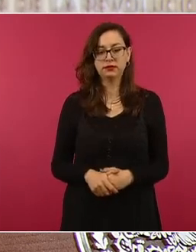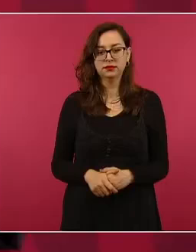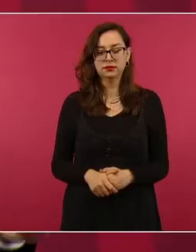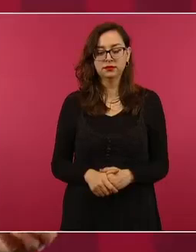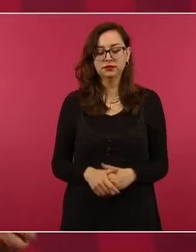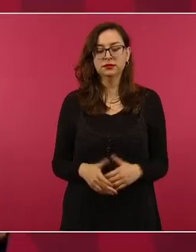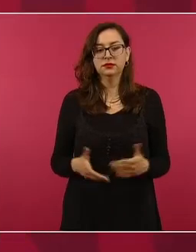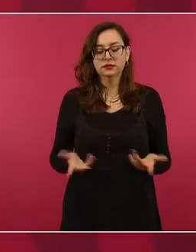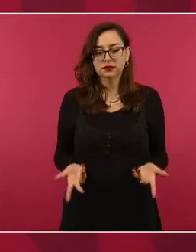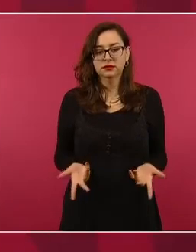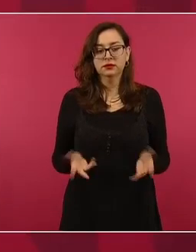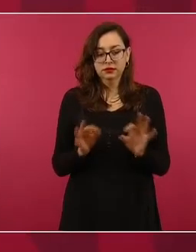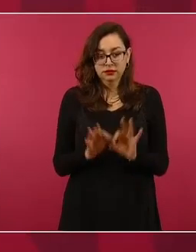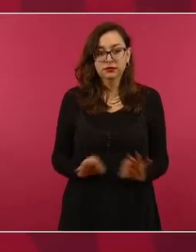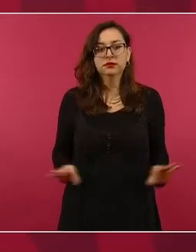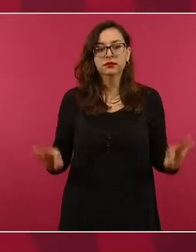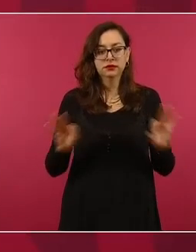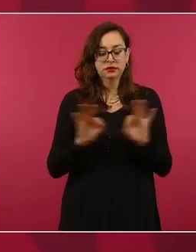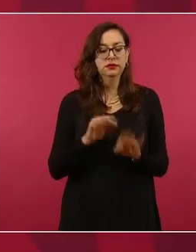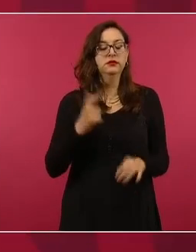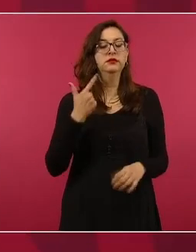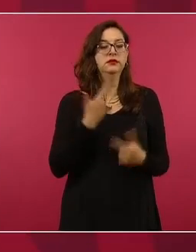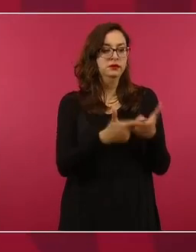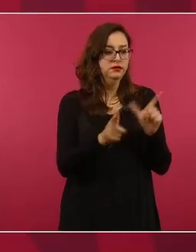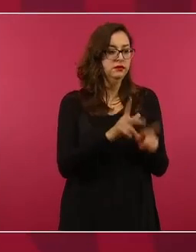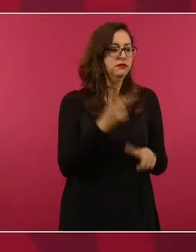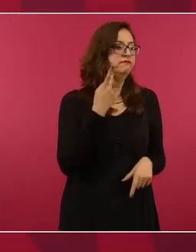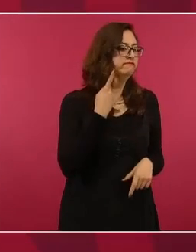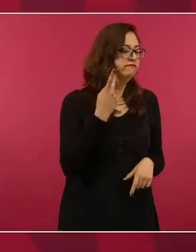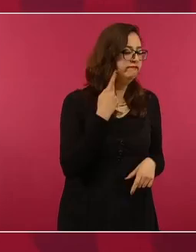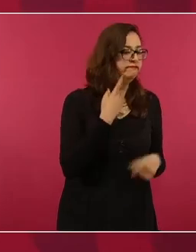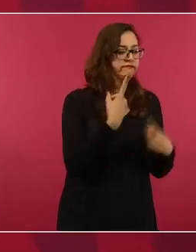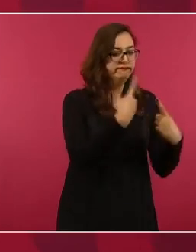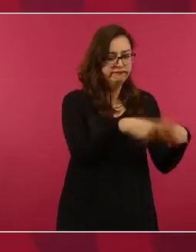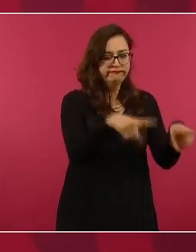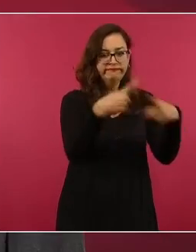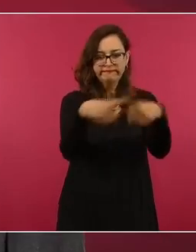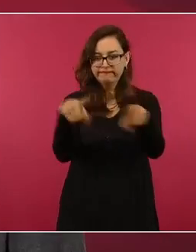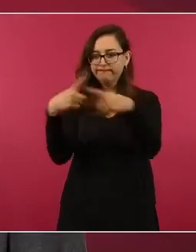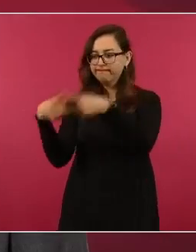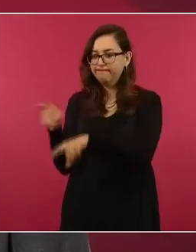porque necesitamos vida partidista, plural,